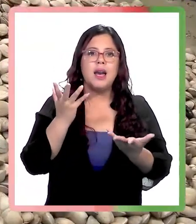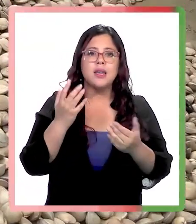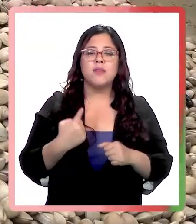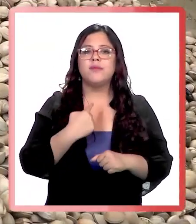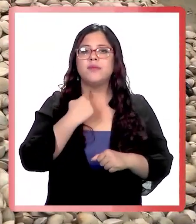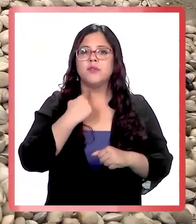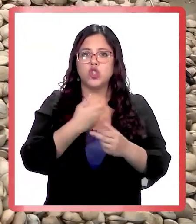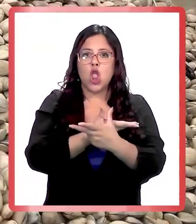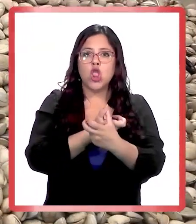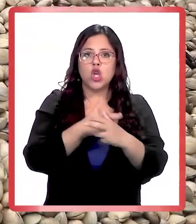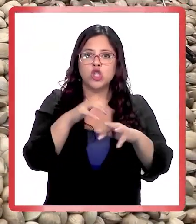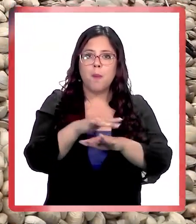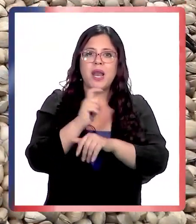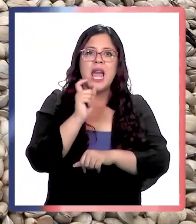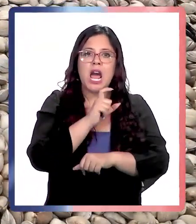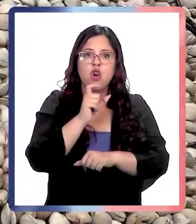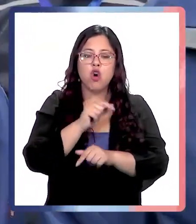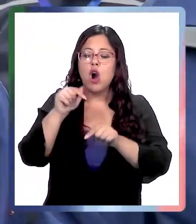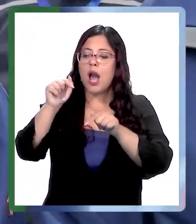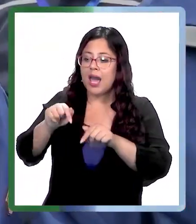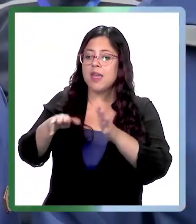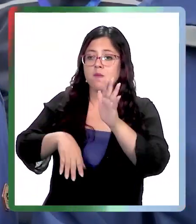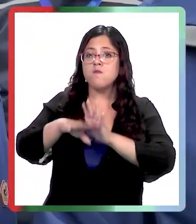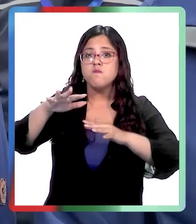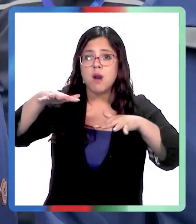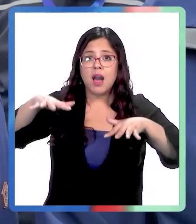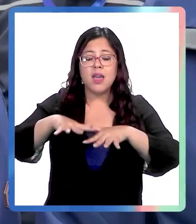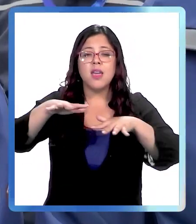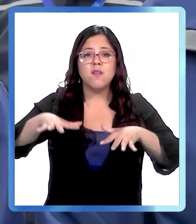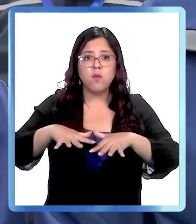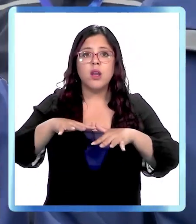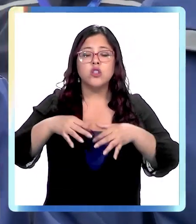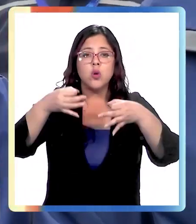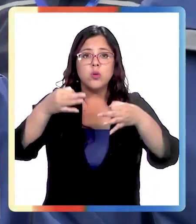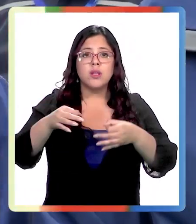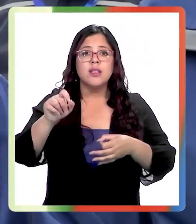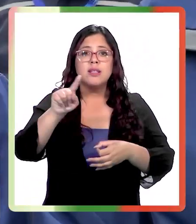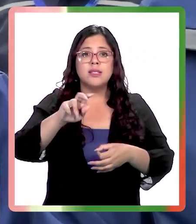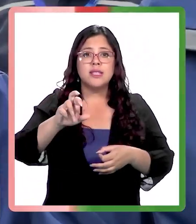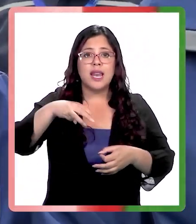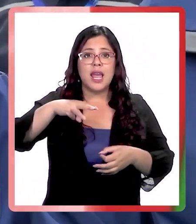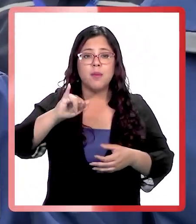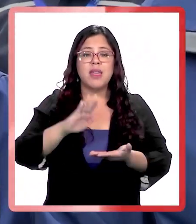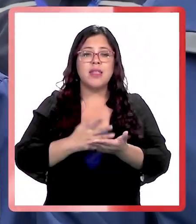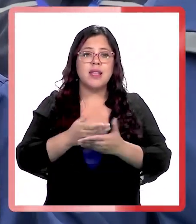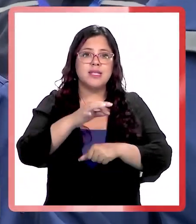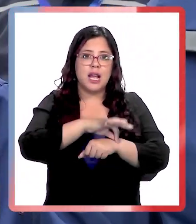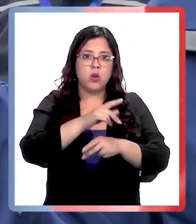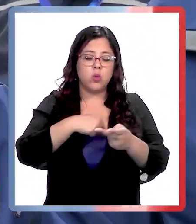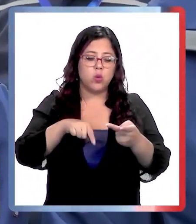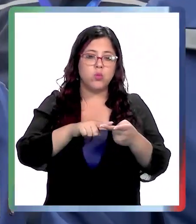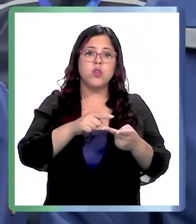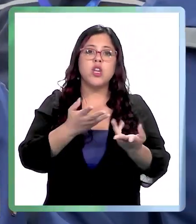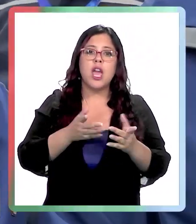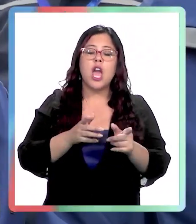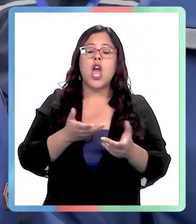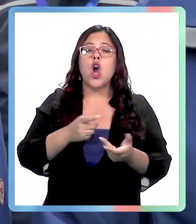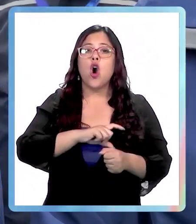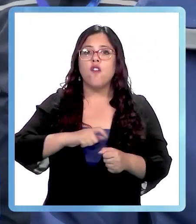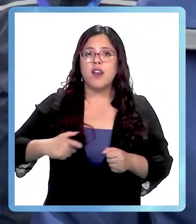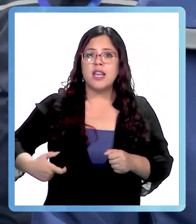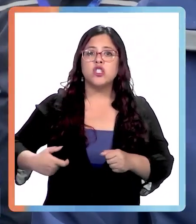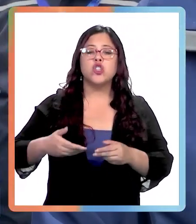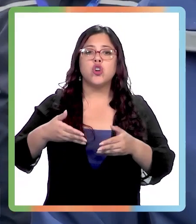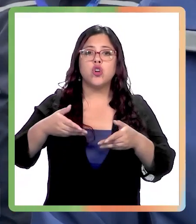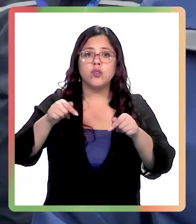Hemos doblegado los esfuerzos desde la Seremi de Salud, desde la Gobernación Marítima, desde Serna Pesca, intensificando